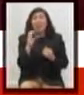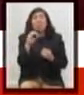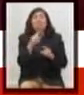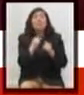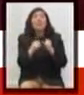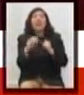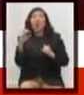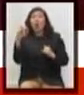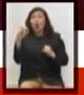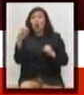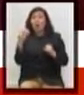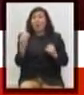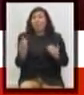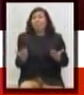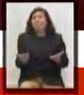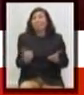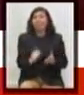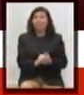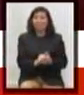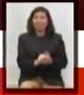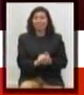O.